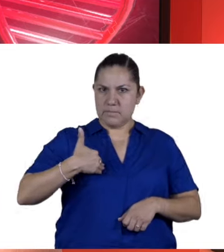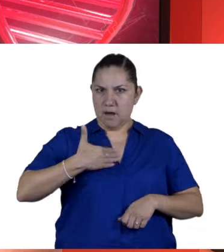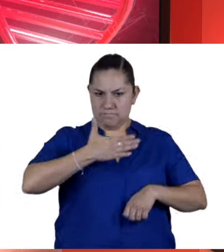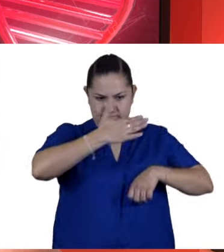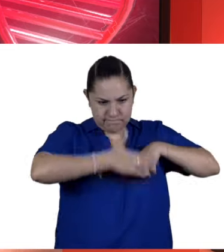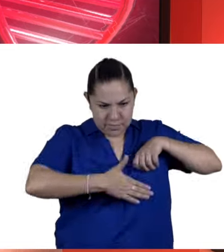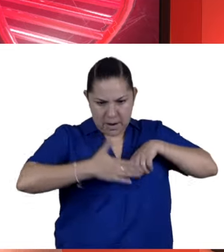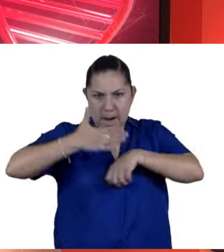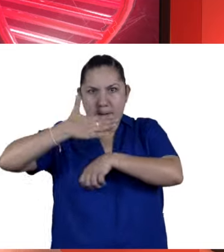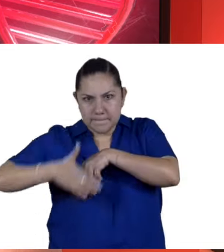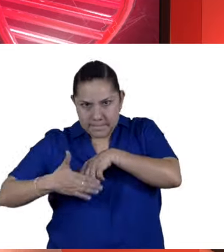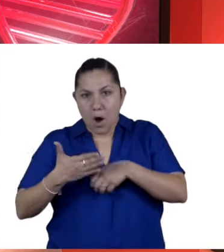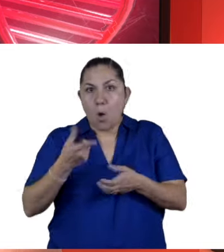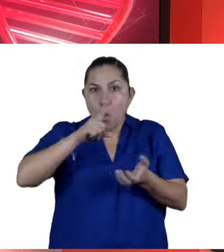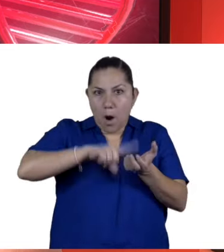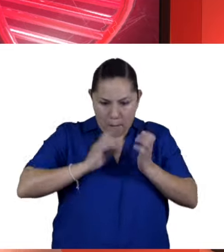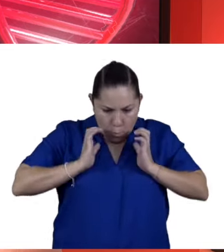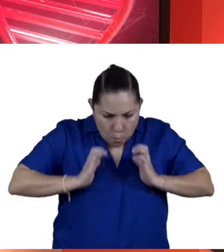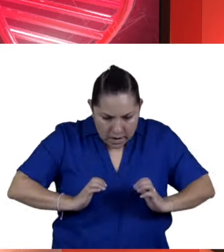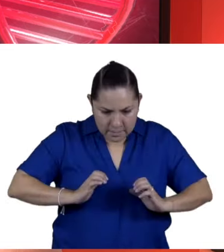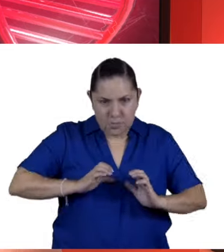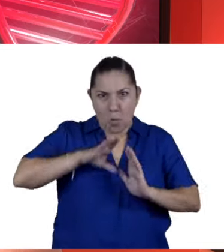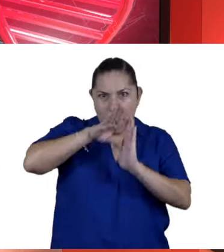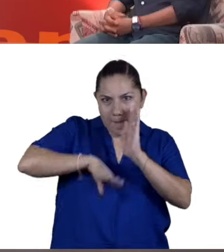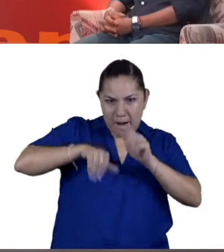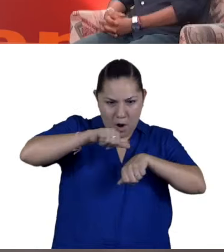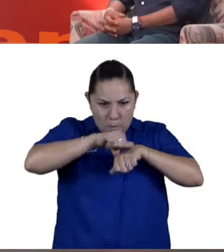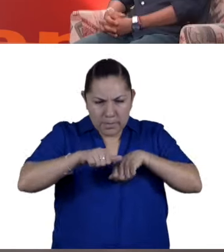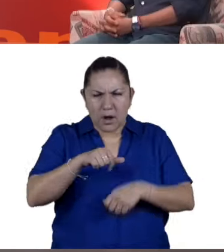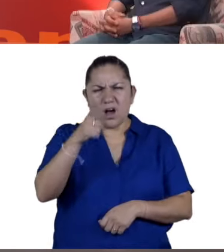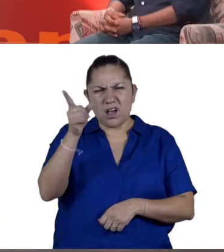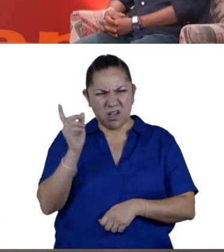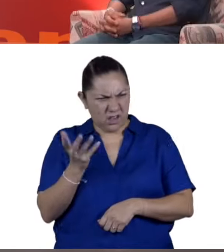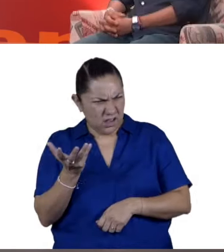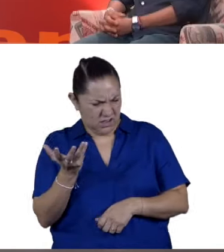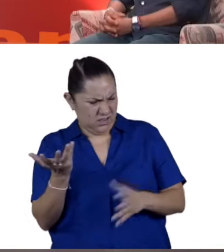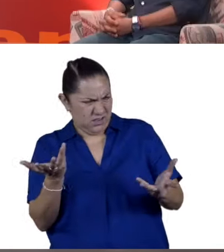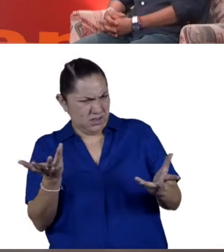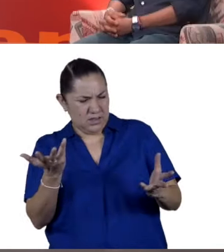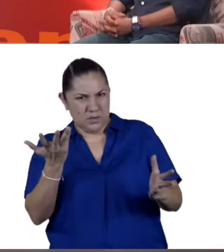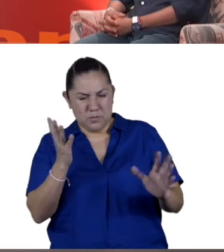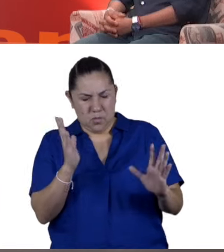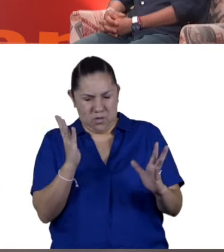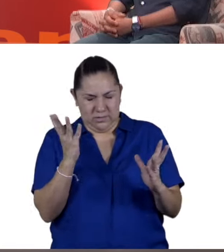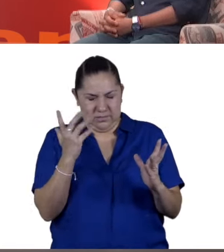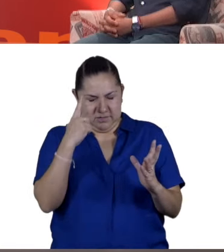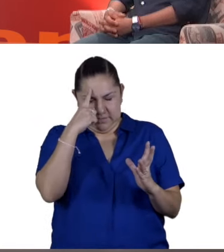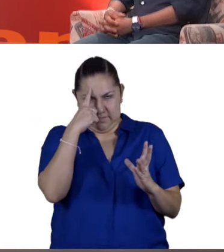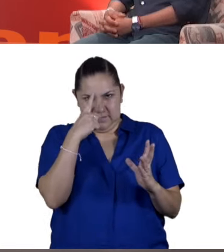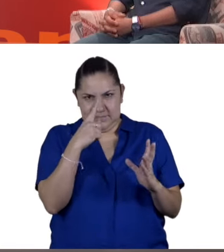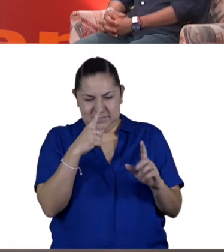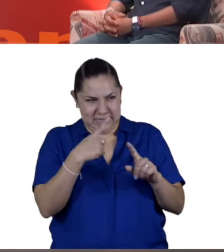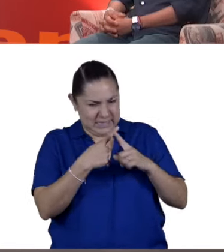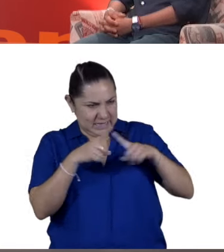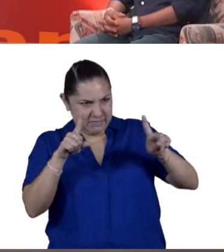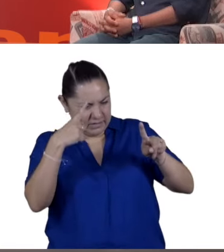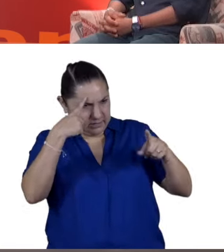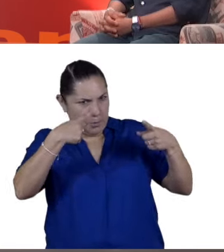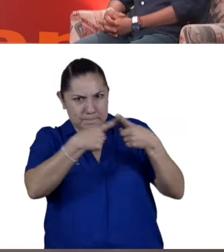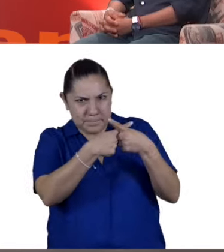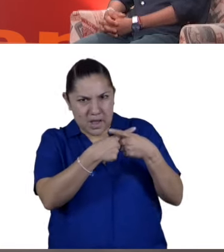esterectomía, y se quedan así, pero ¿cómo? Y en esos momentos uno se siente